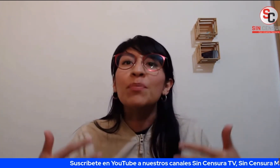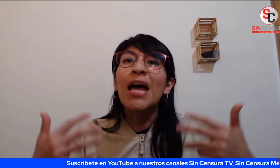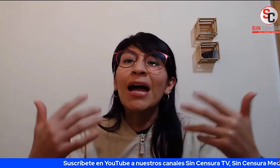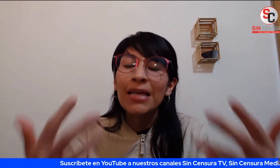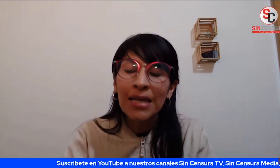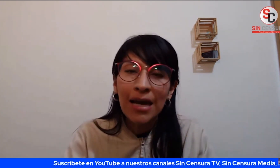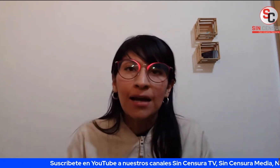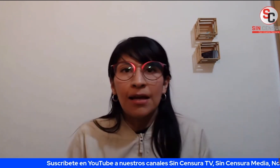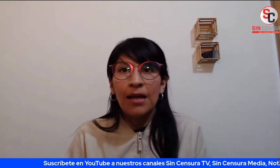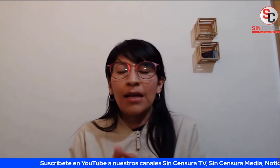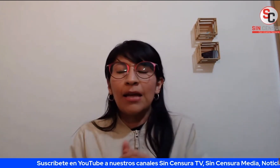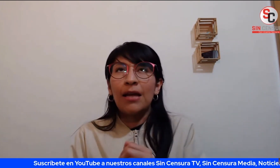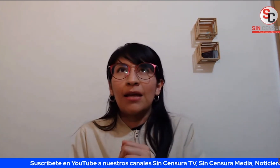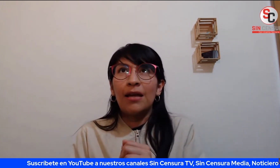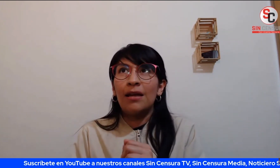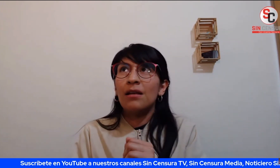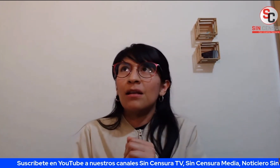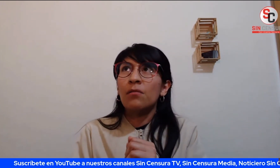sanearía, limpiaría